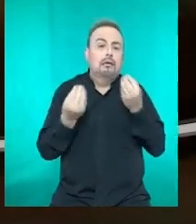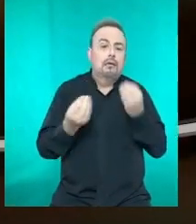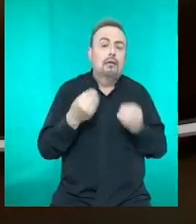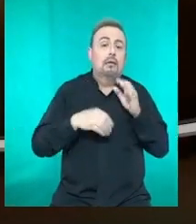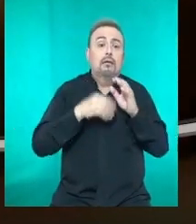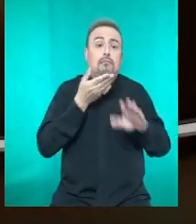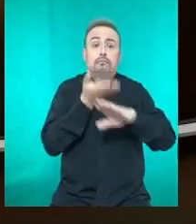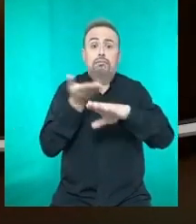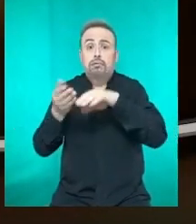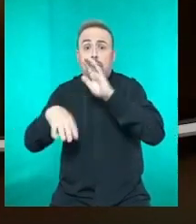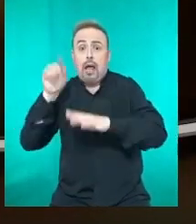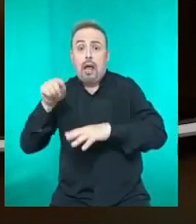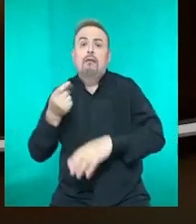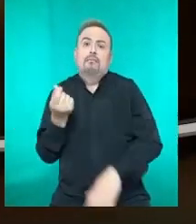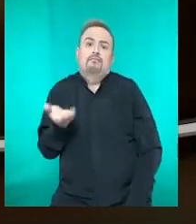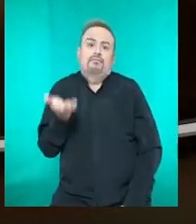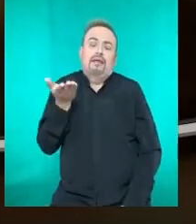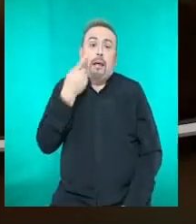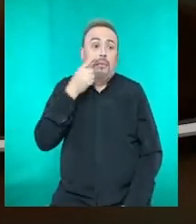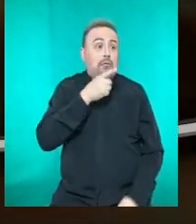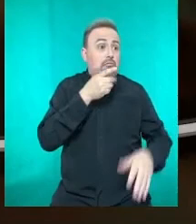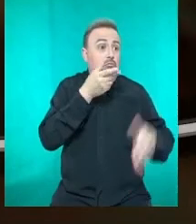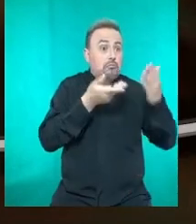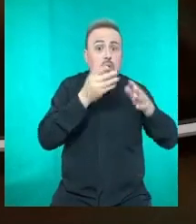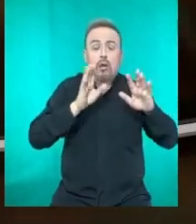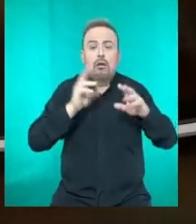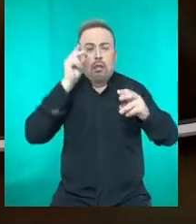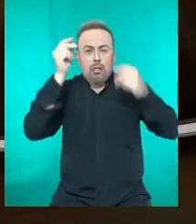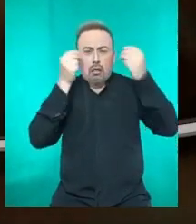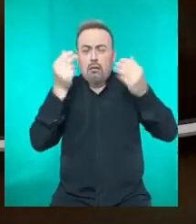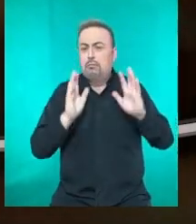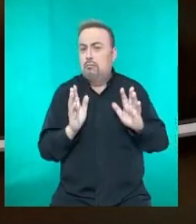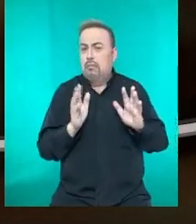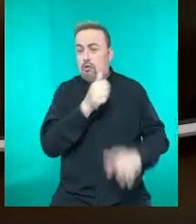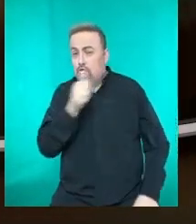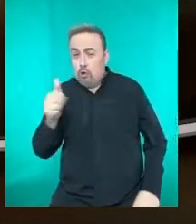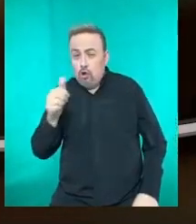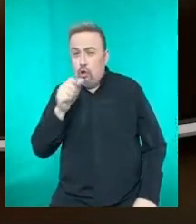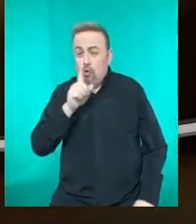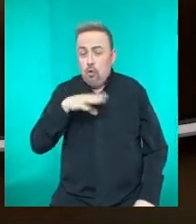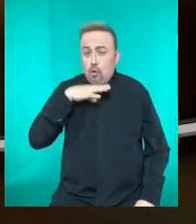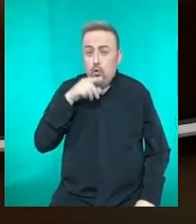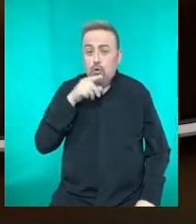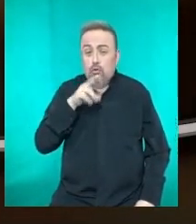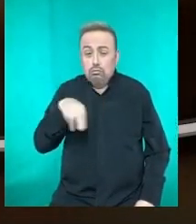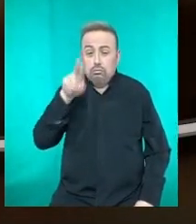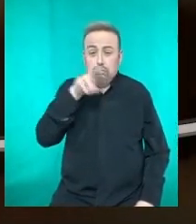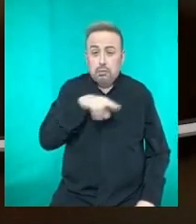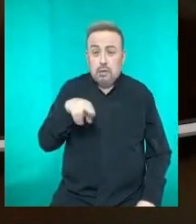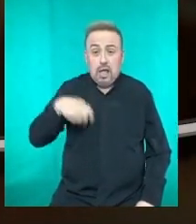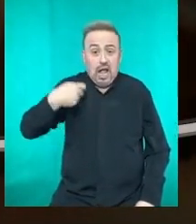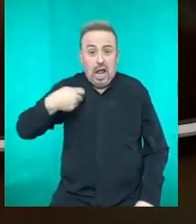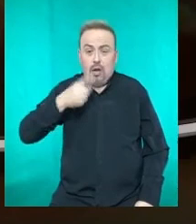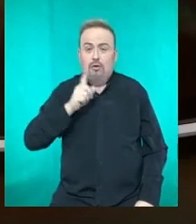aumenta, posiblemente los precios aumenten. Pero no todas las innovaciones o el uso de materiales reciclados termina siendo más caro que